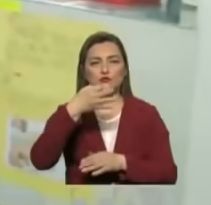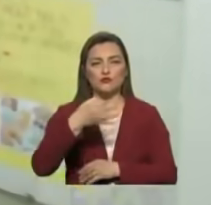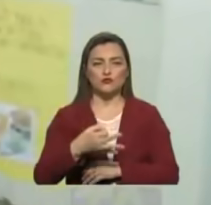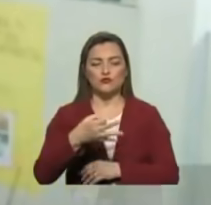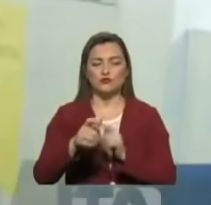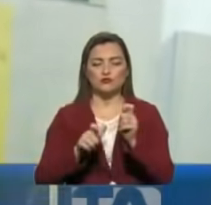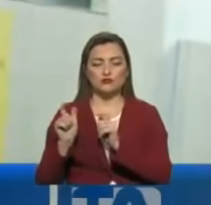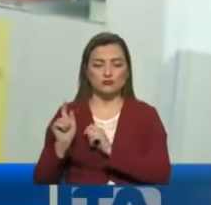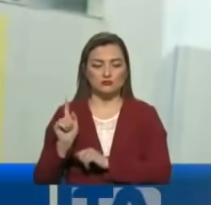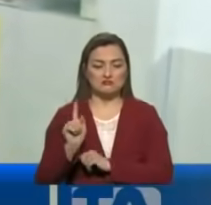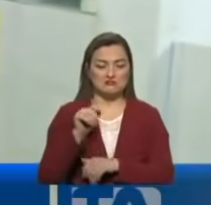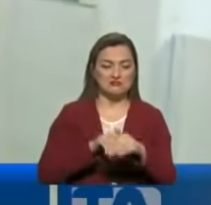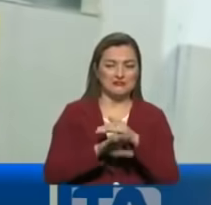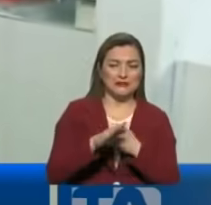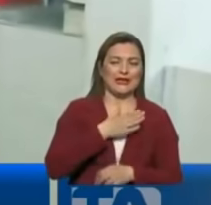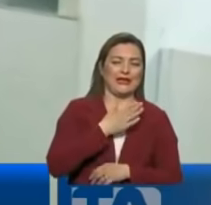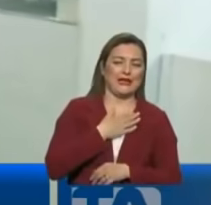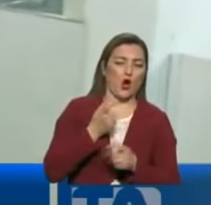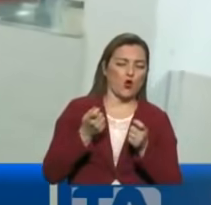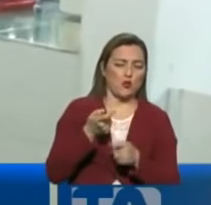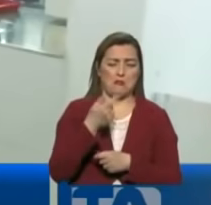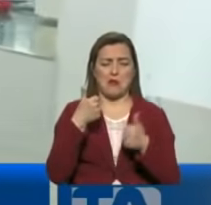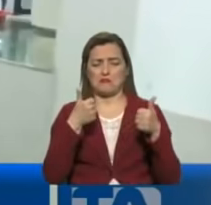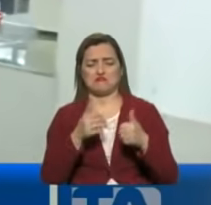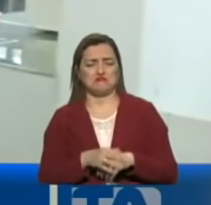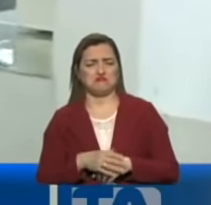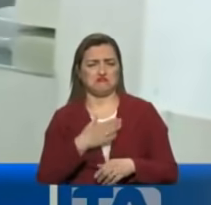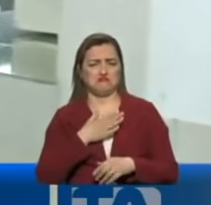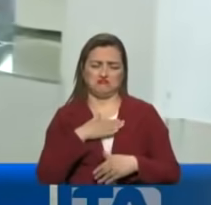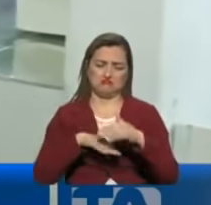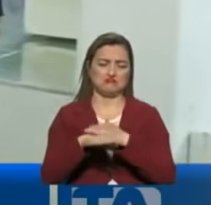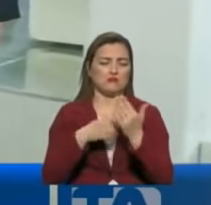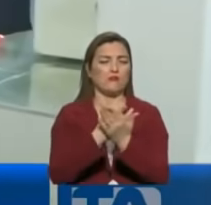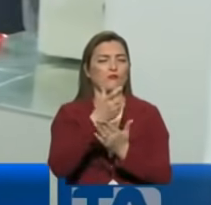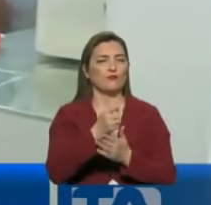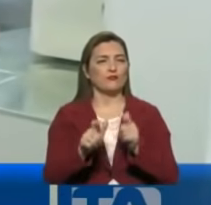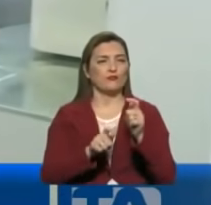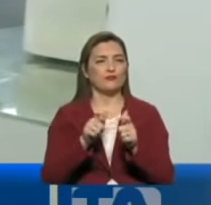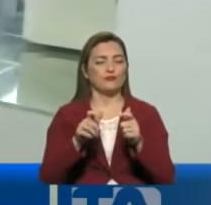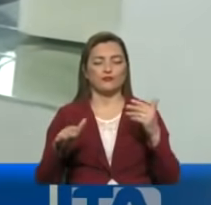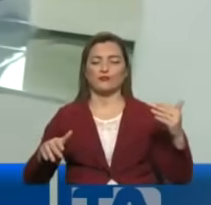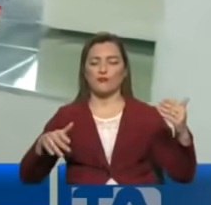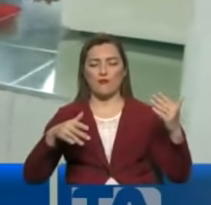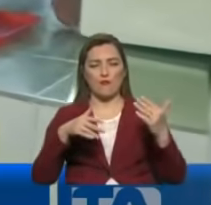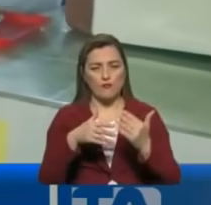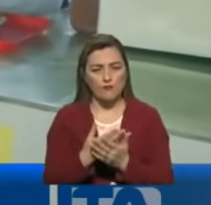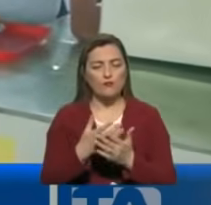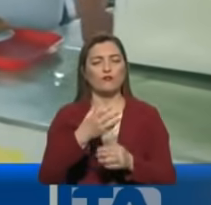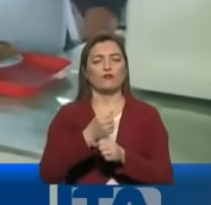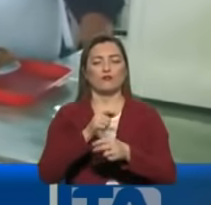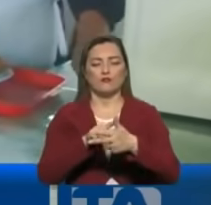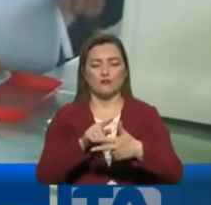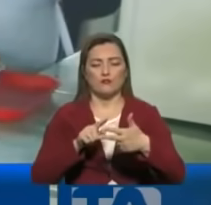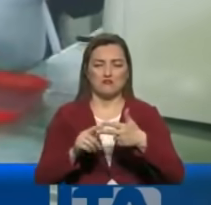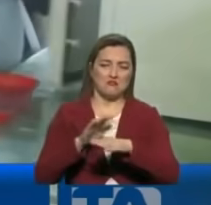para que el público tenga confianza de venir a nuestro mercado. Las caseritos que vean que tenemos todos los servicios de bioseguridad para